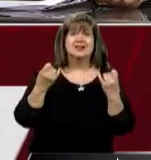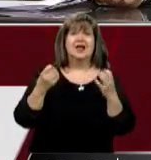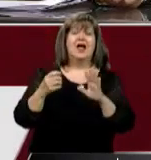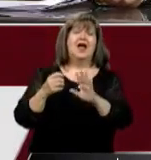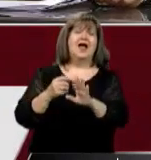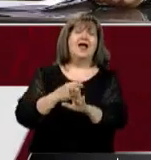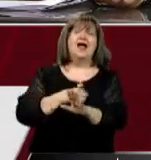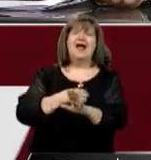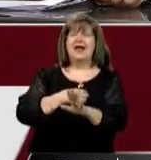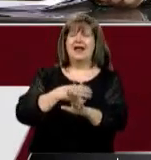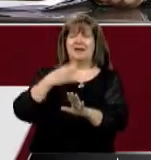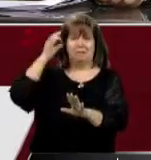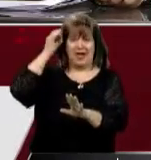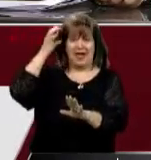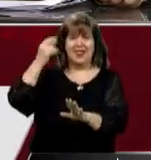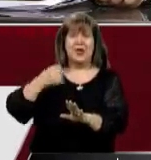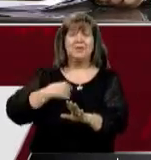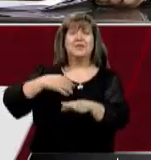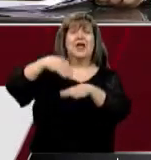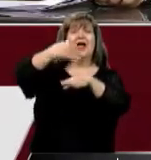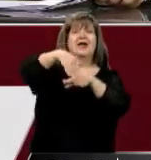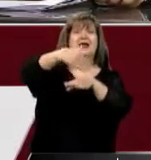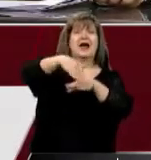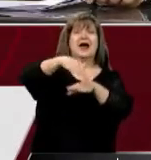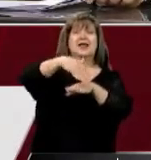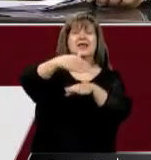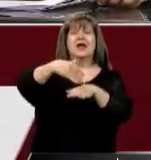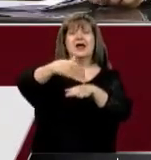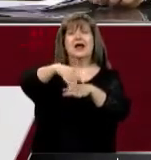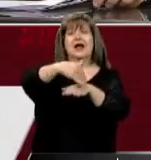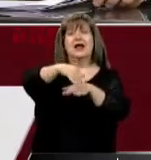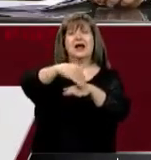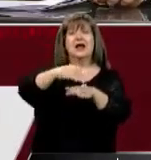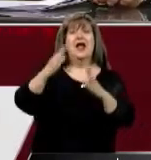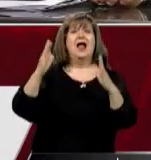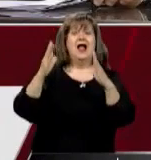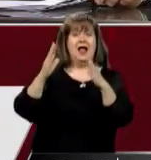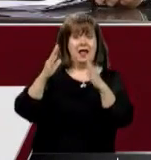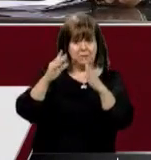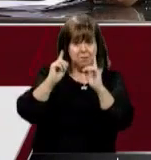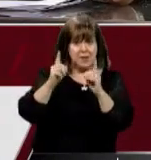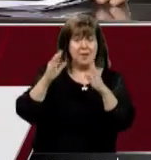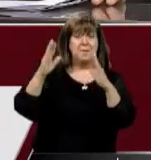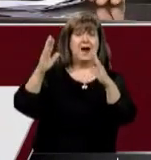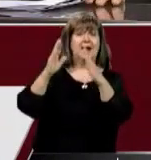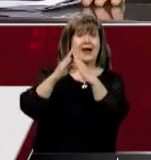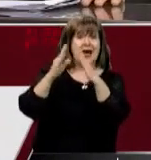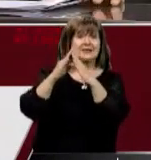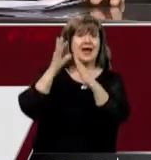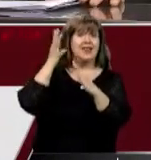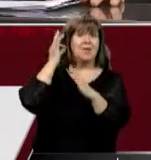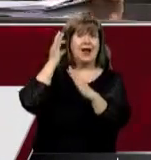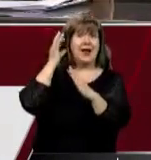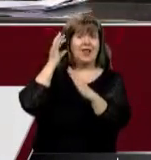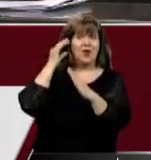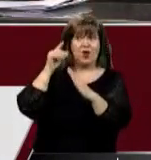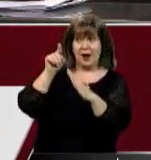Ah, en calle Scipion, la casa de Maradona, donde había la casa de